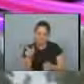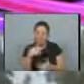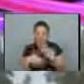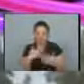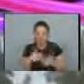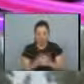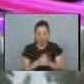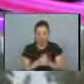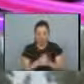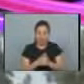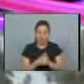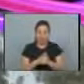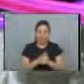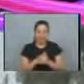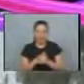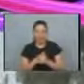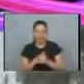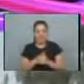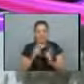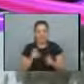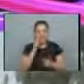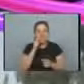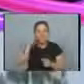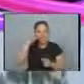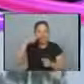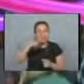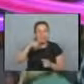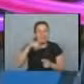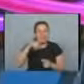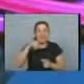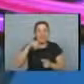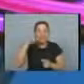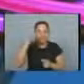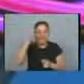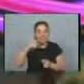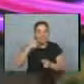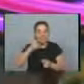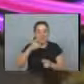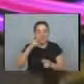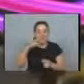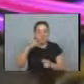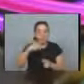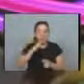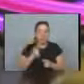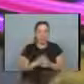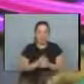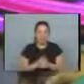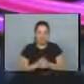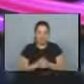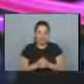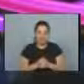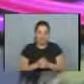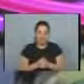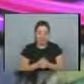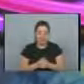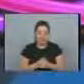mejor amiga Elsa Capunta. Un saludo muy, muy grande para ti, Elsa. Juancho. Tazo.